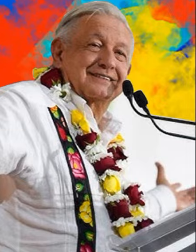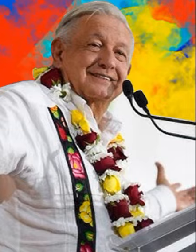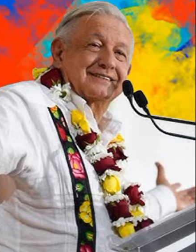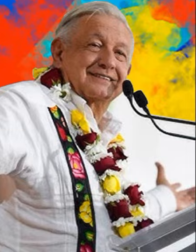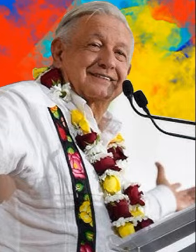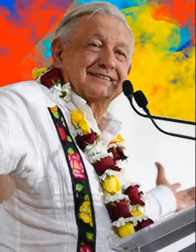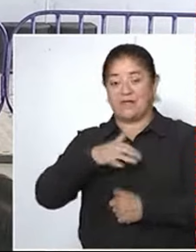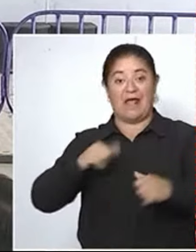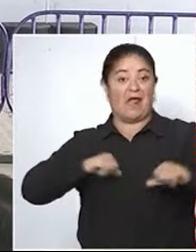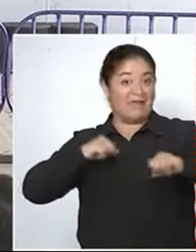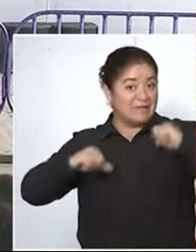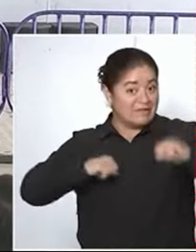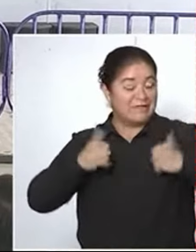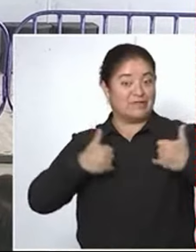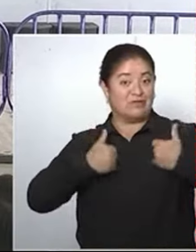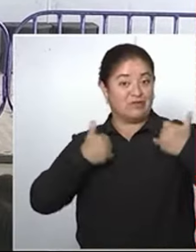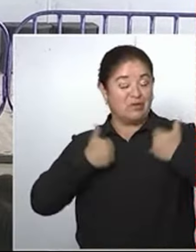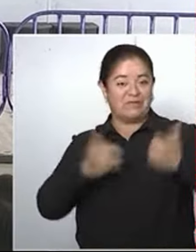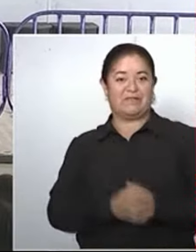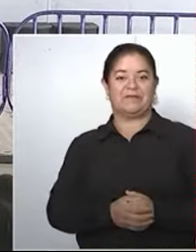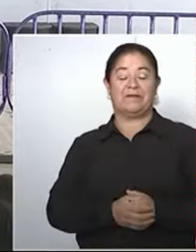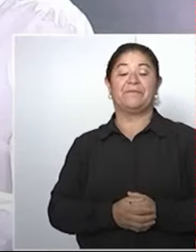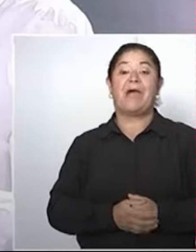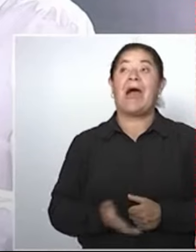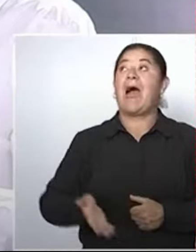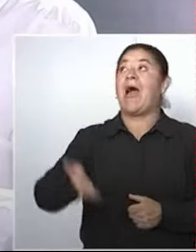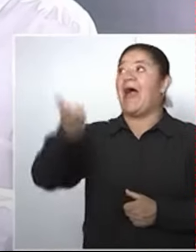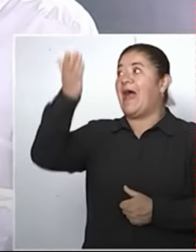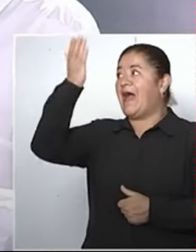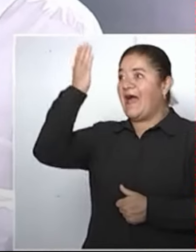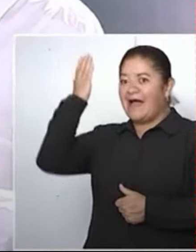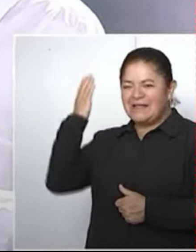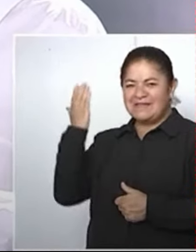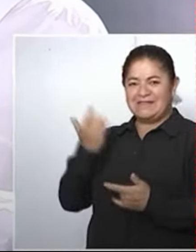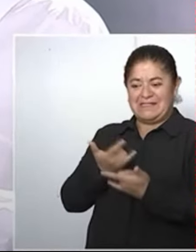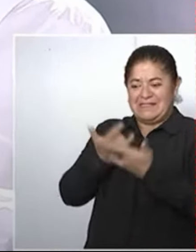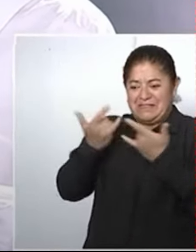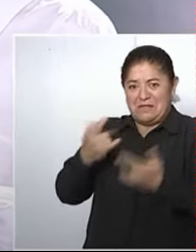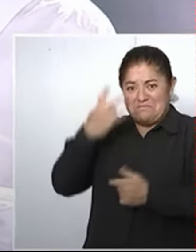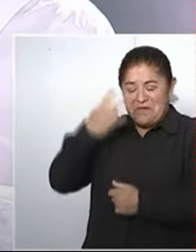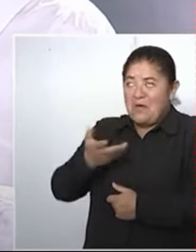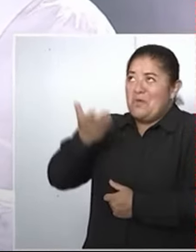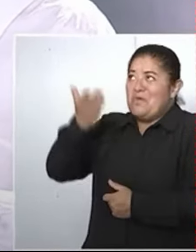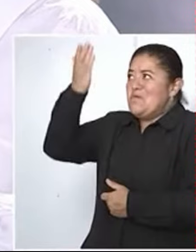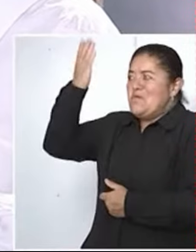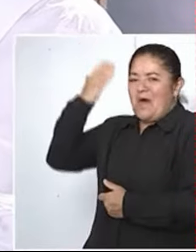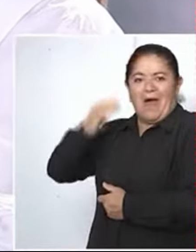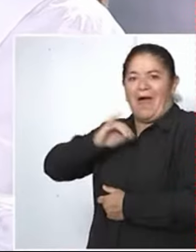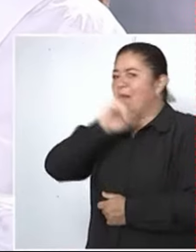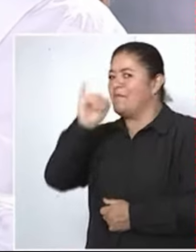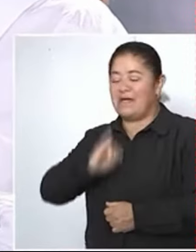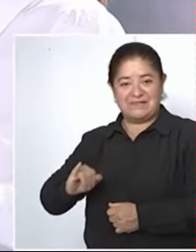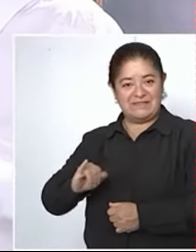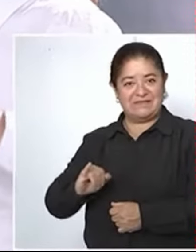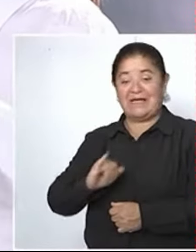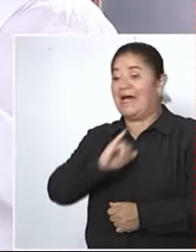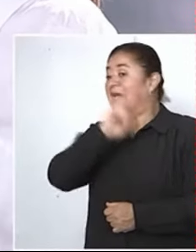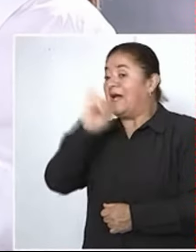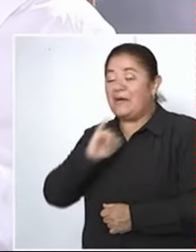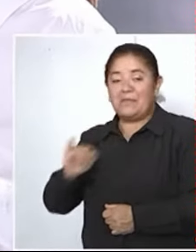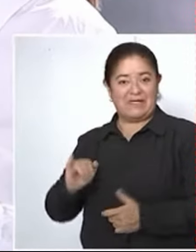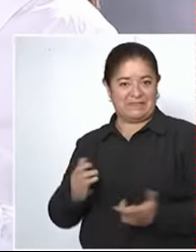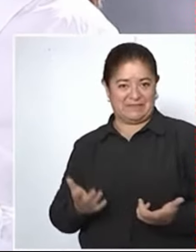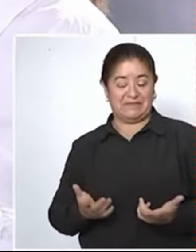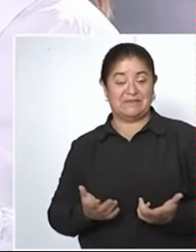lópez obrador nunca antes en la historia de méxico había pasado que el